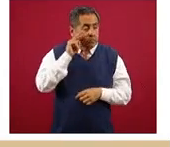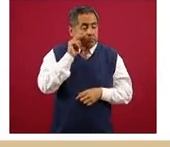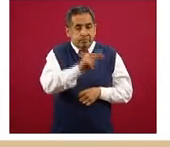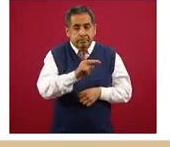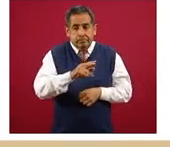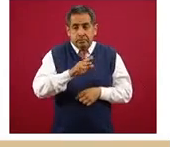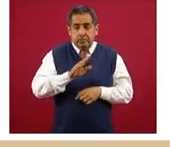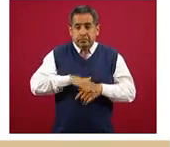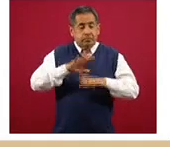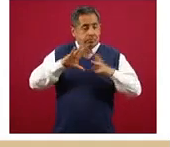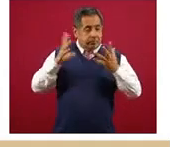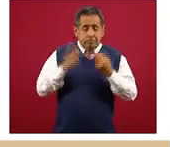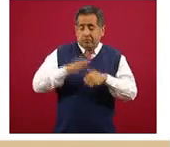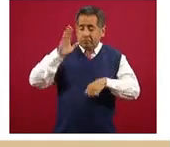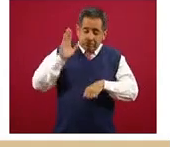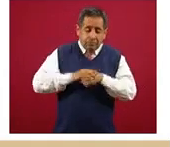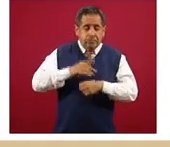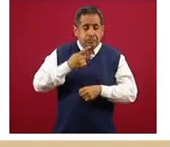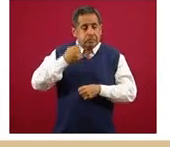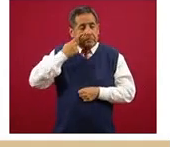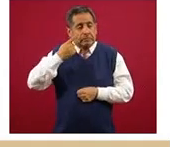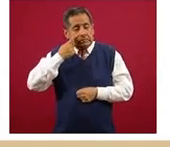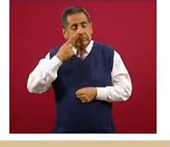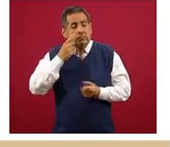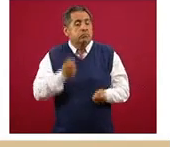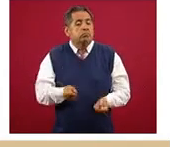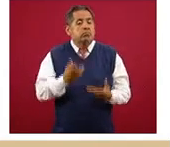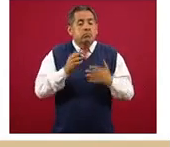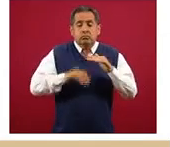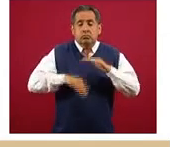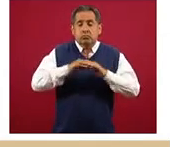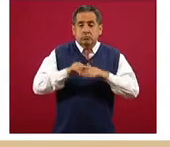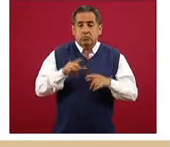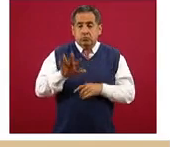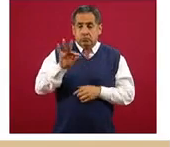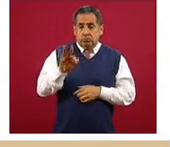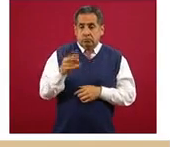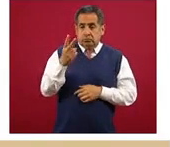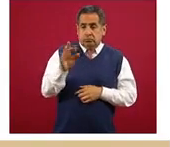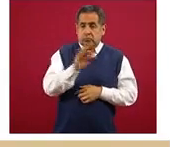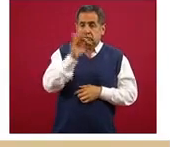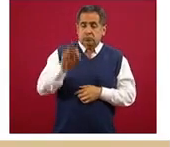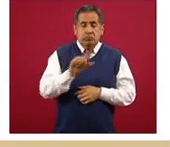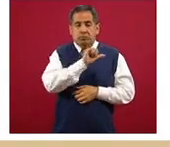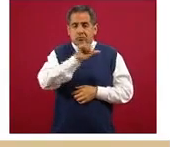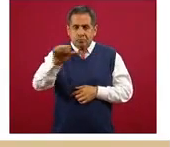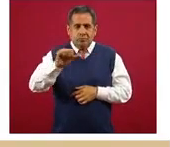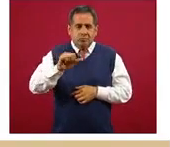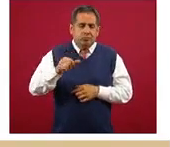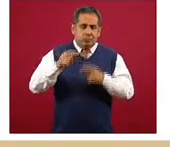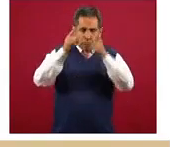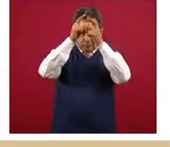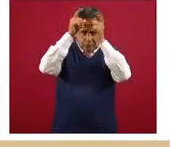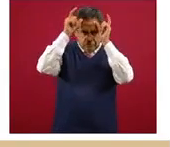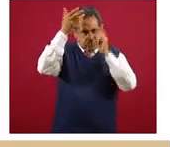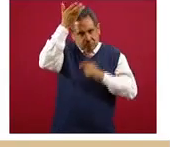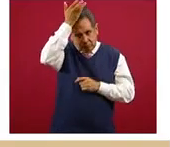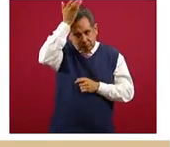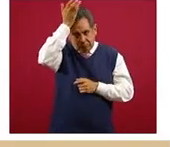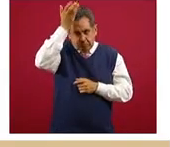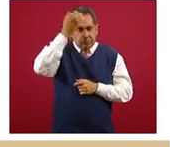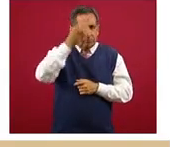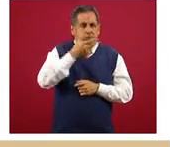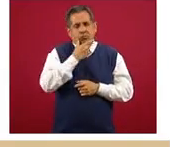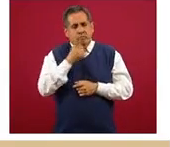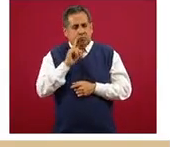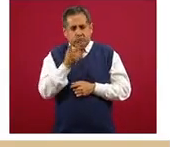que del total de casos confirmados hasta el momento, 42% pertenecen al grupo de enfermería, son enfermeros